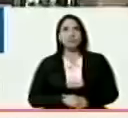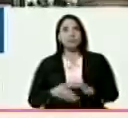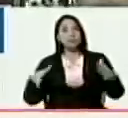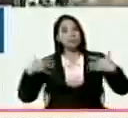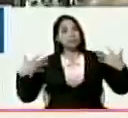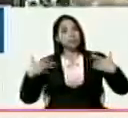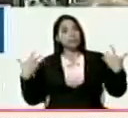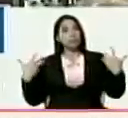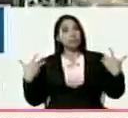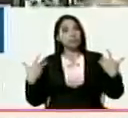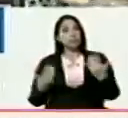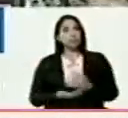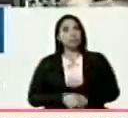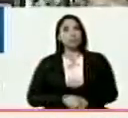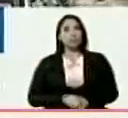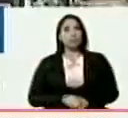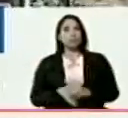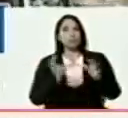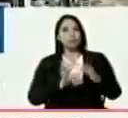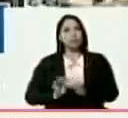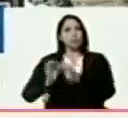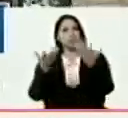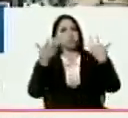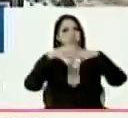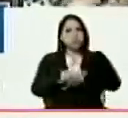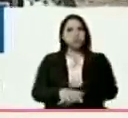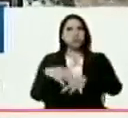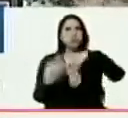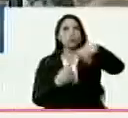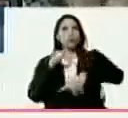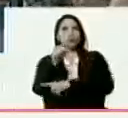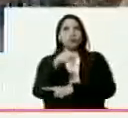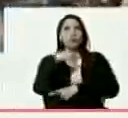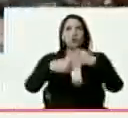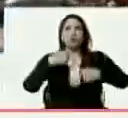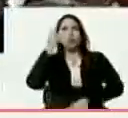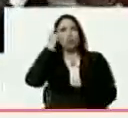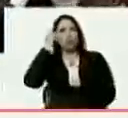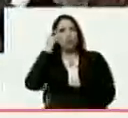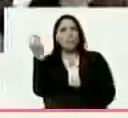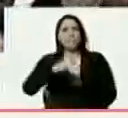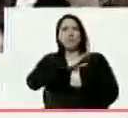alegría. En unidad revolucionaria, cada día más firme.